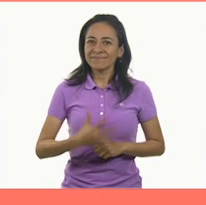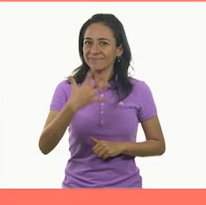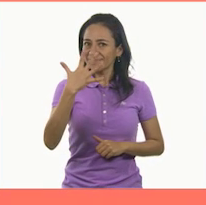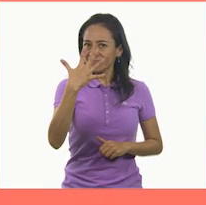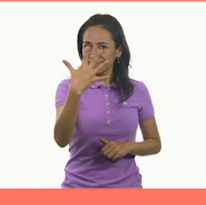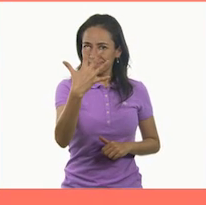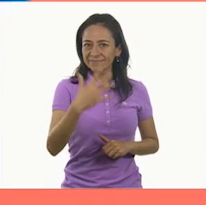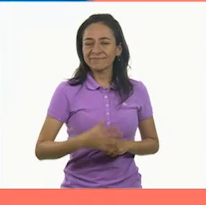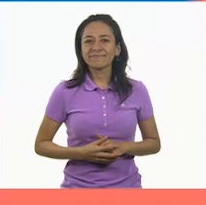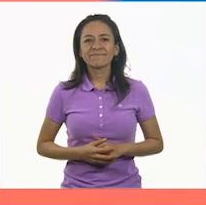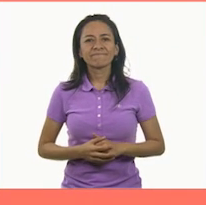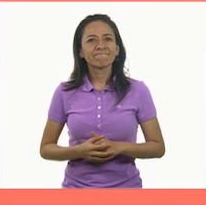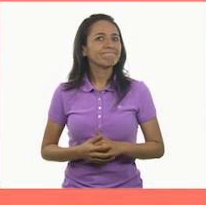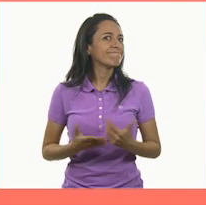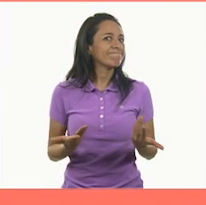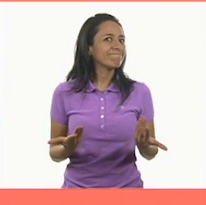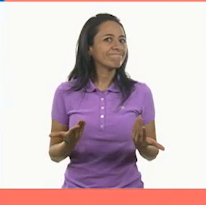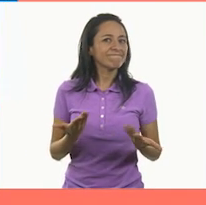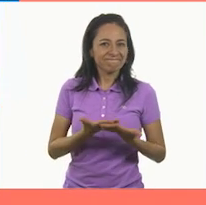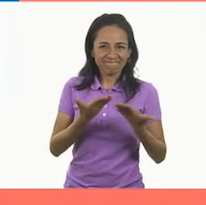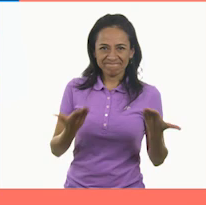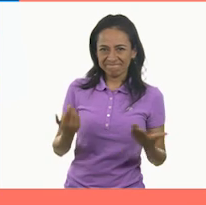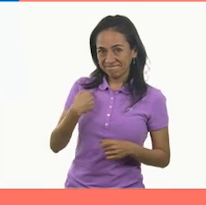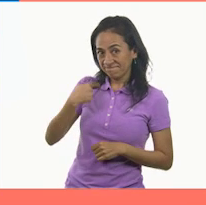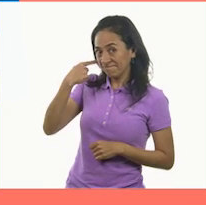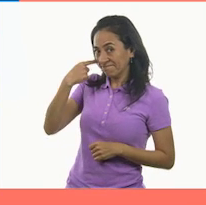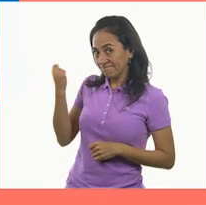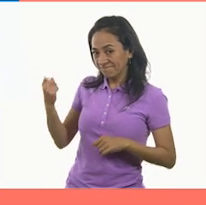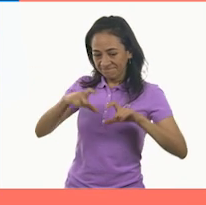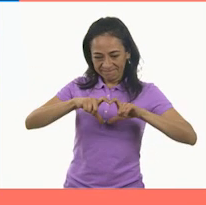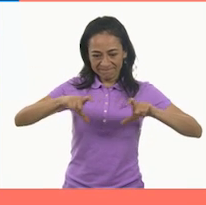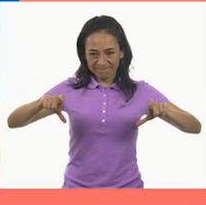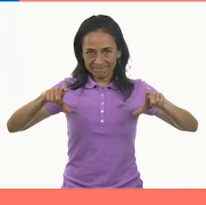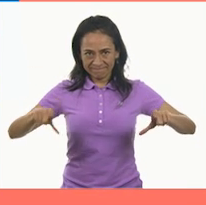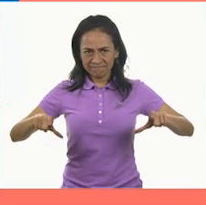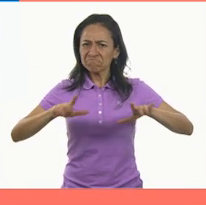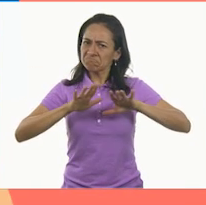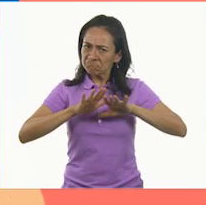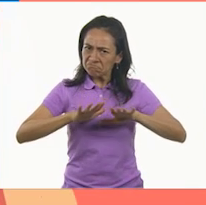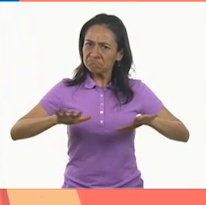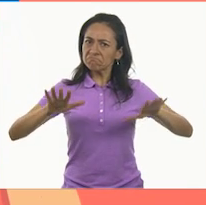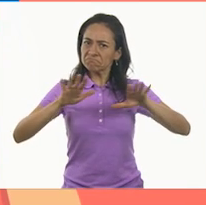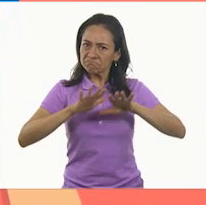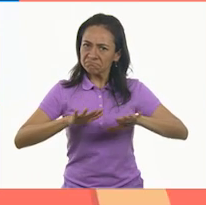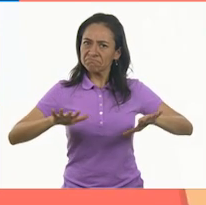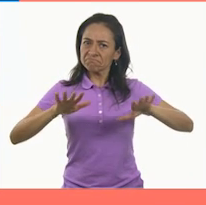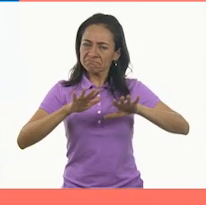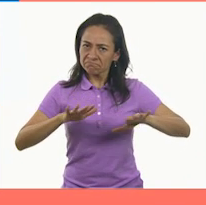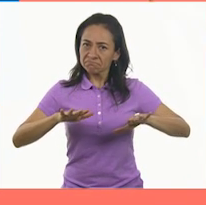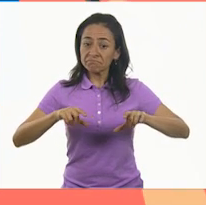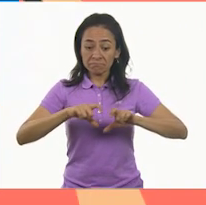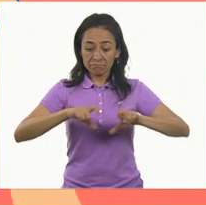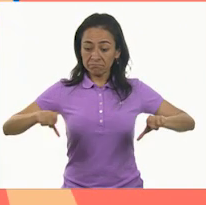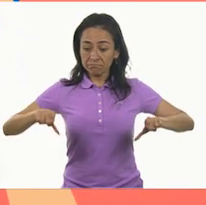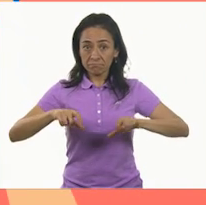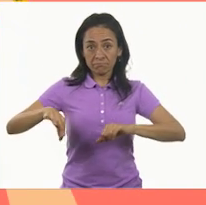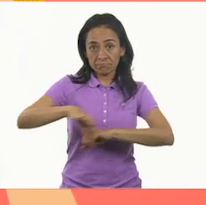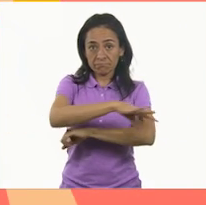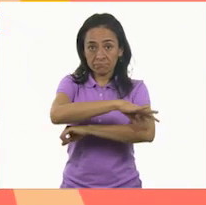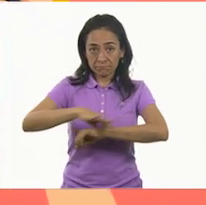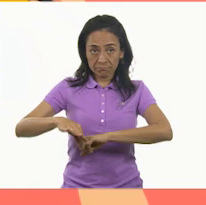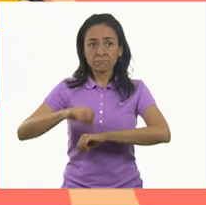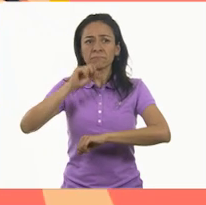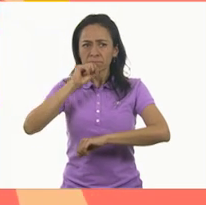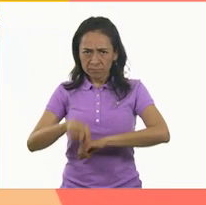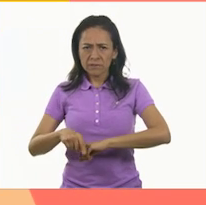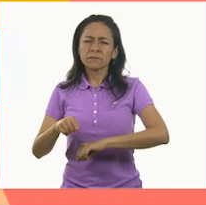5. Ahora tenemos un pequeño pedazo de playera. Estira a lo ancho y con ayuda de la regla, mide y marca con